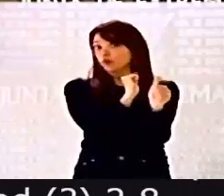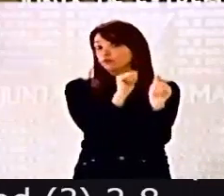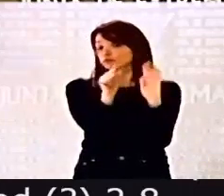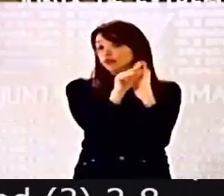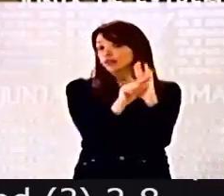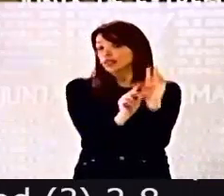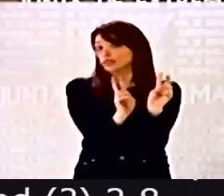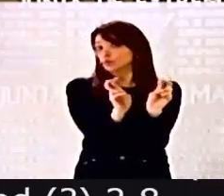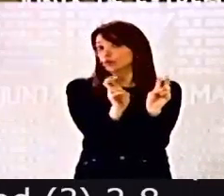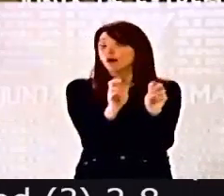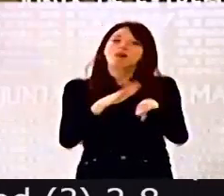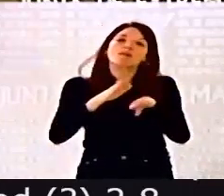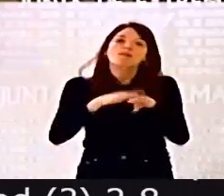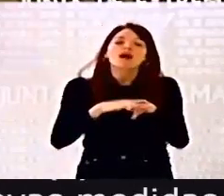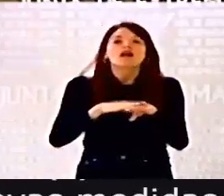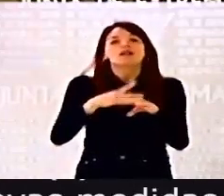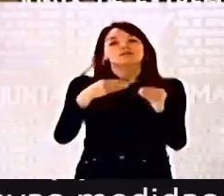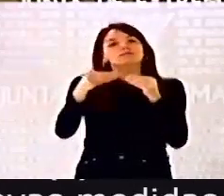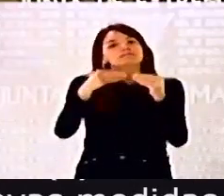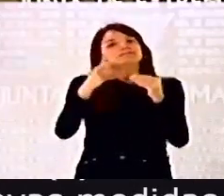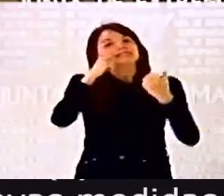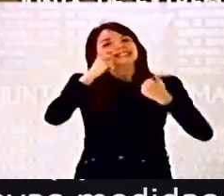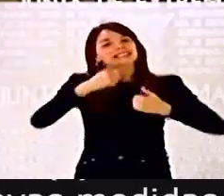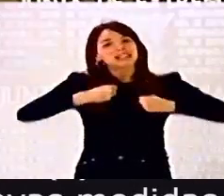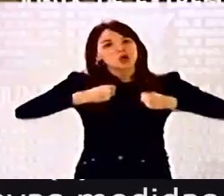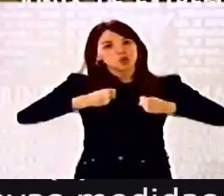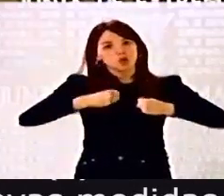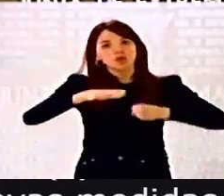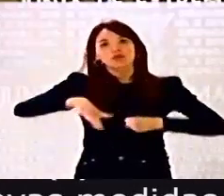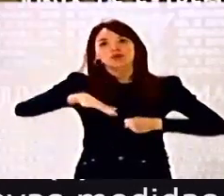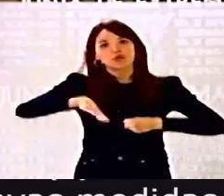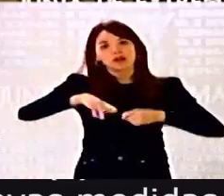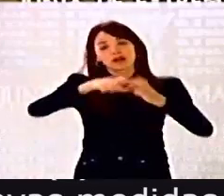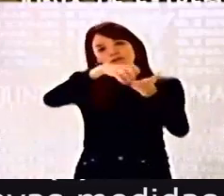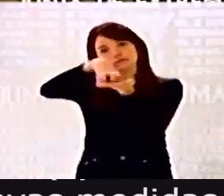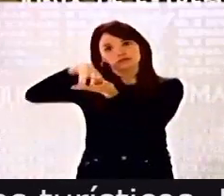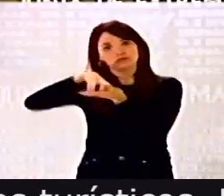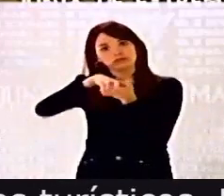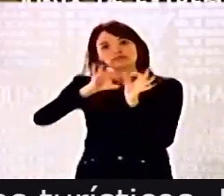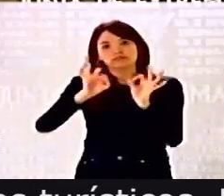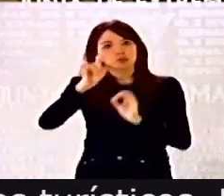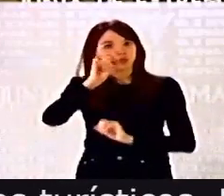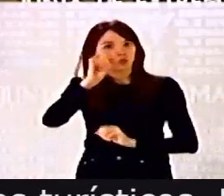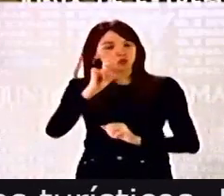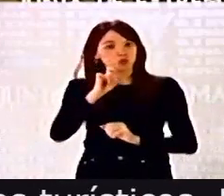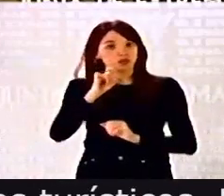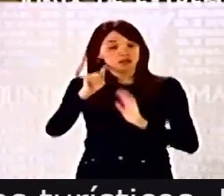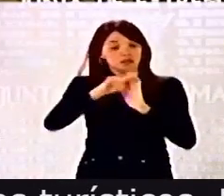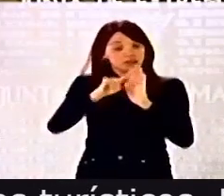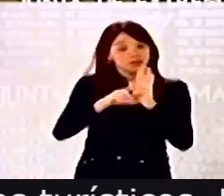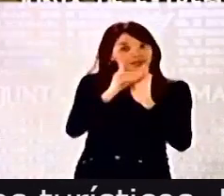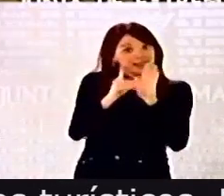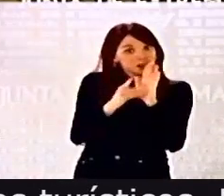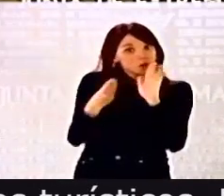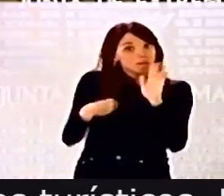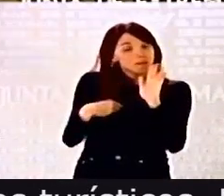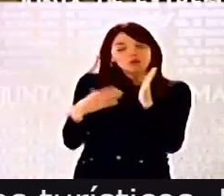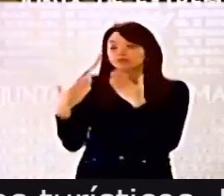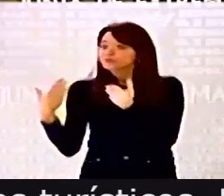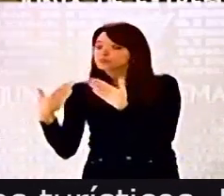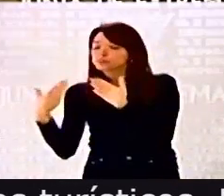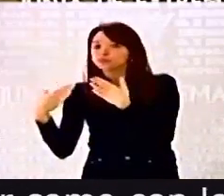materia de seguridad y salud en los establecimientos turísticos. Es un decreto que vamos a estudiar tanto con el sector como con los agentes sociales